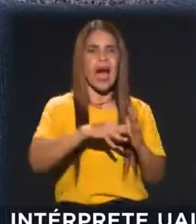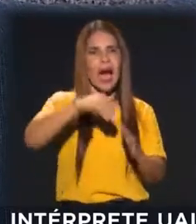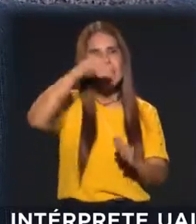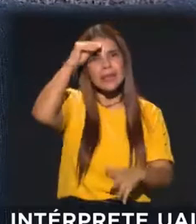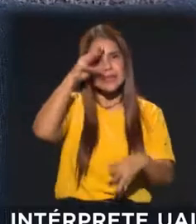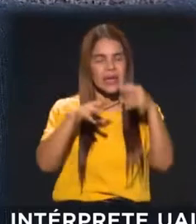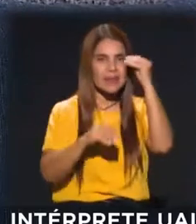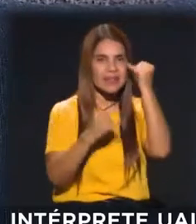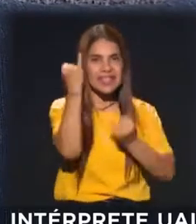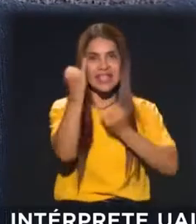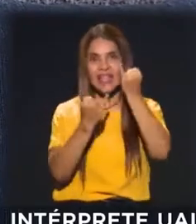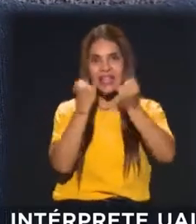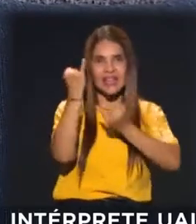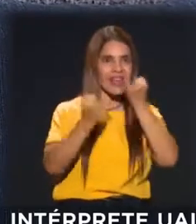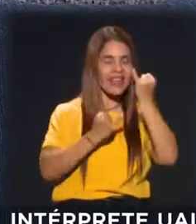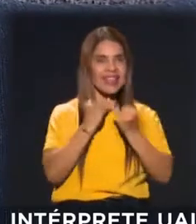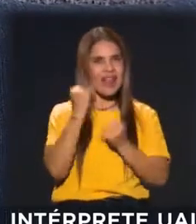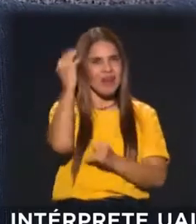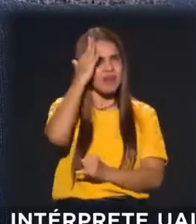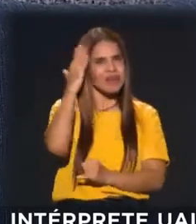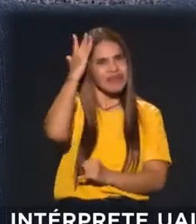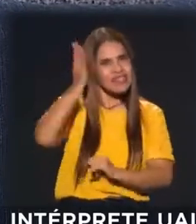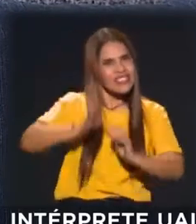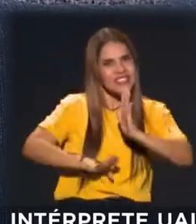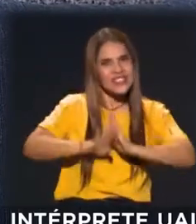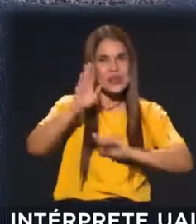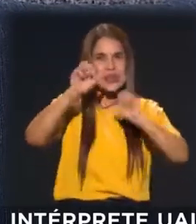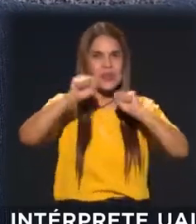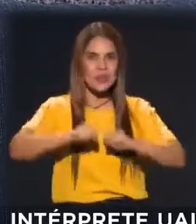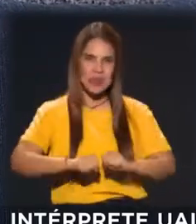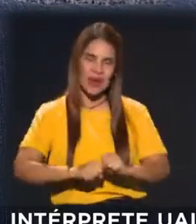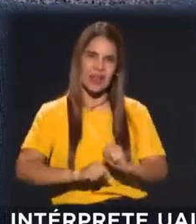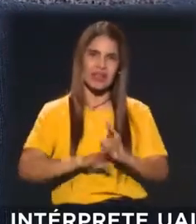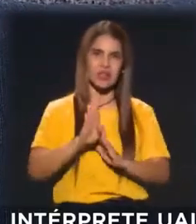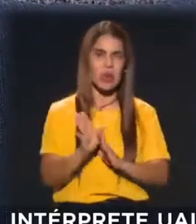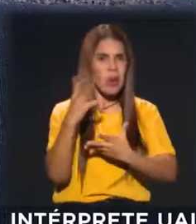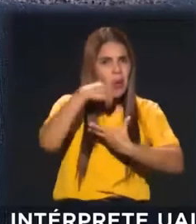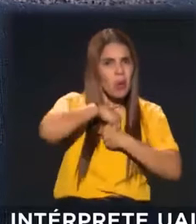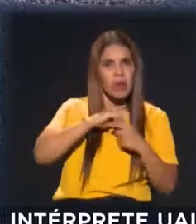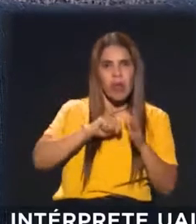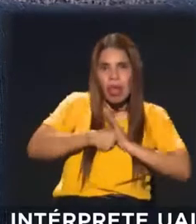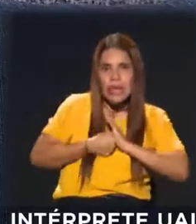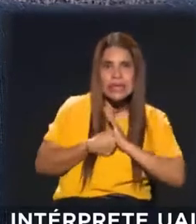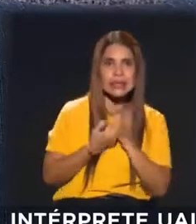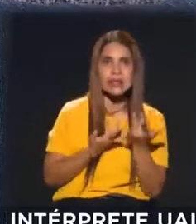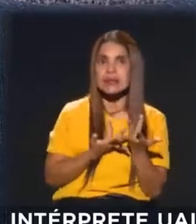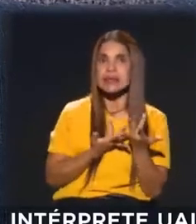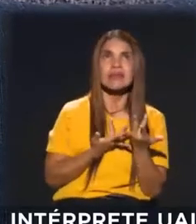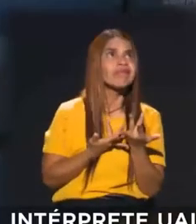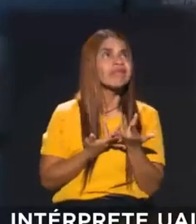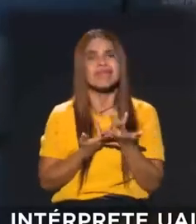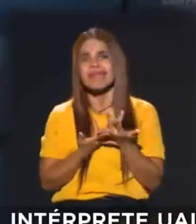encuentra todas las opciones para ser desarrollado, donde mis potenciales realmente, yo no estoy guardado ahí esperando a ver qué pasa